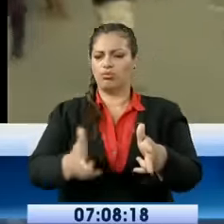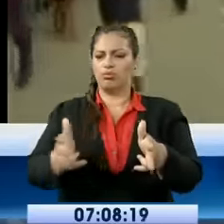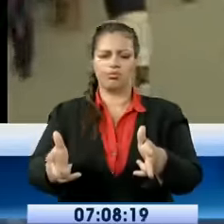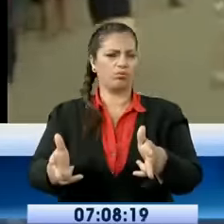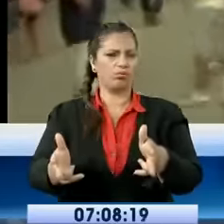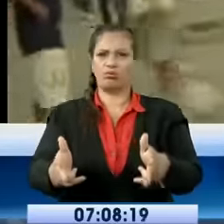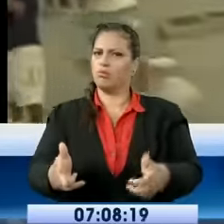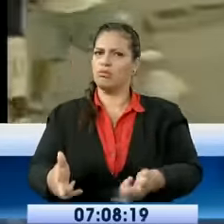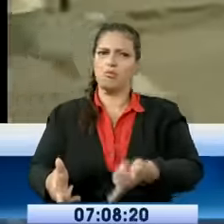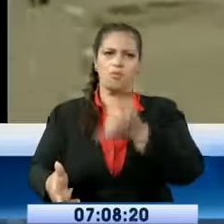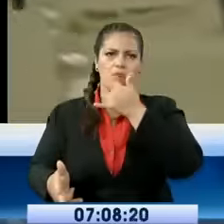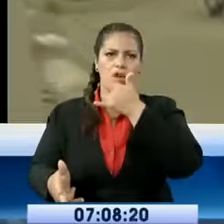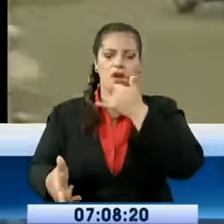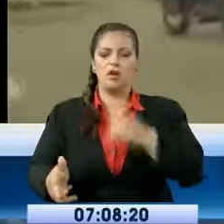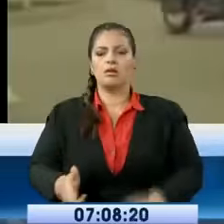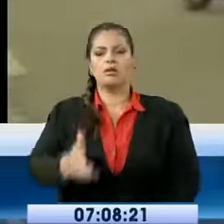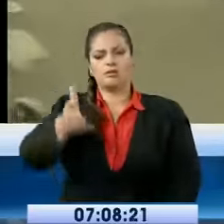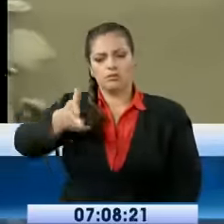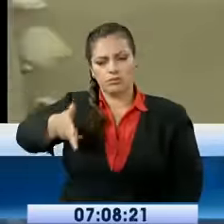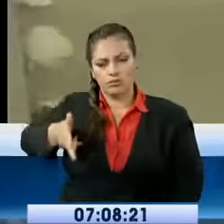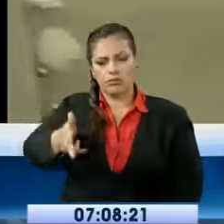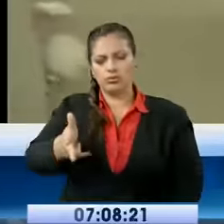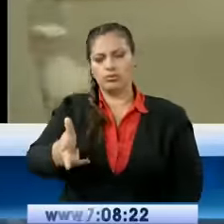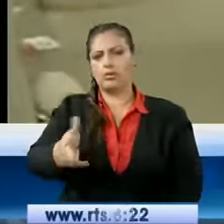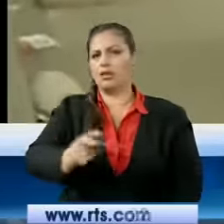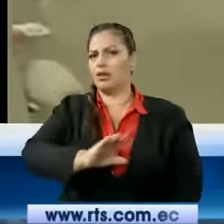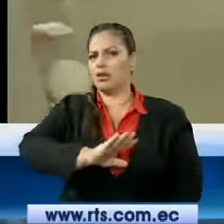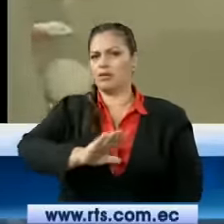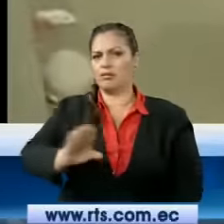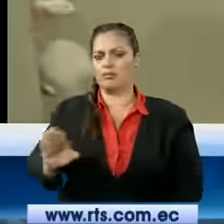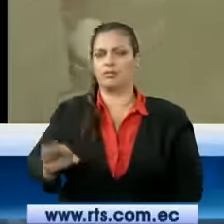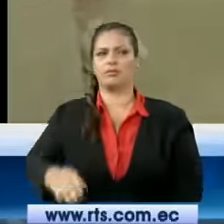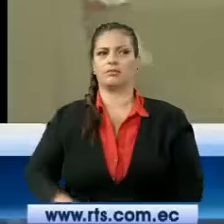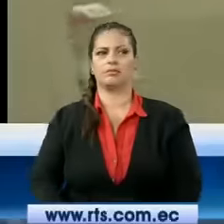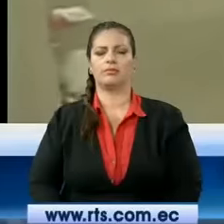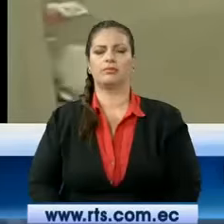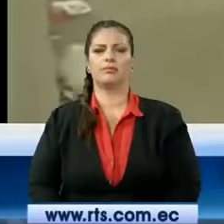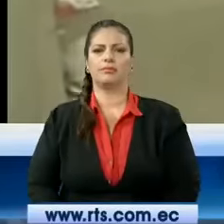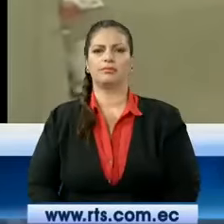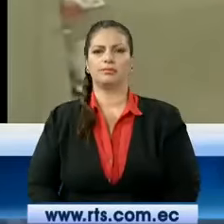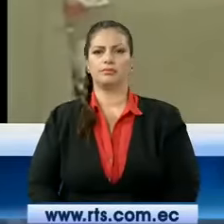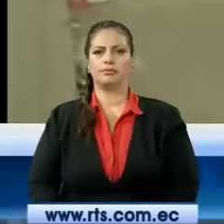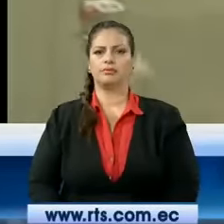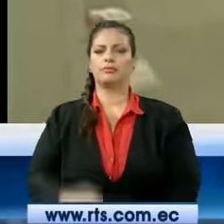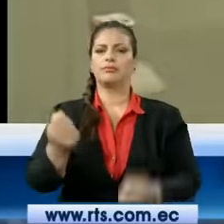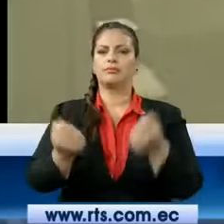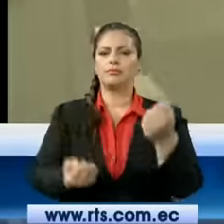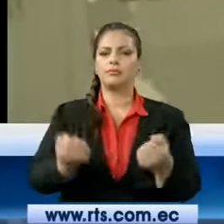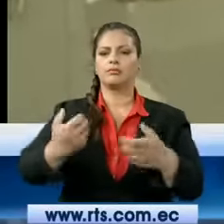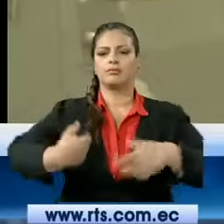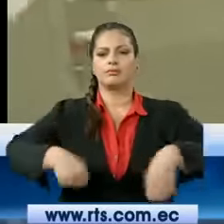del lado izquierdo, sí, porque obstaculizan el circular de los vehículos livianos.